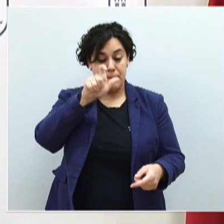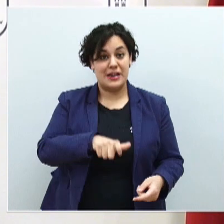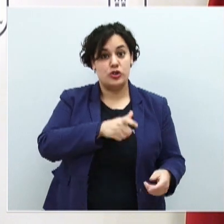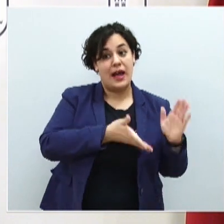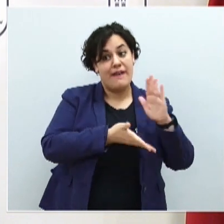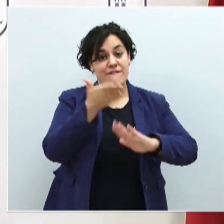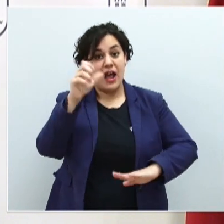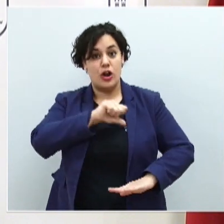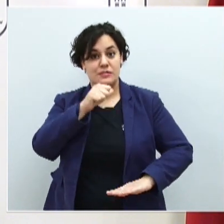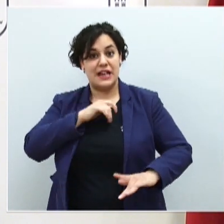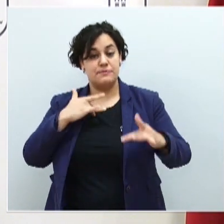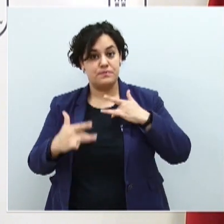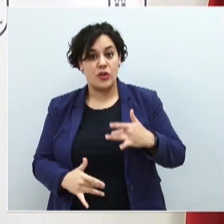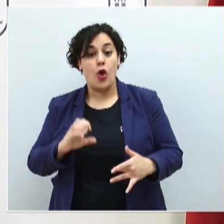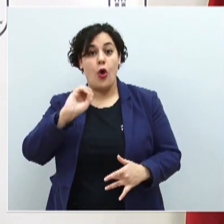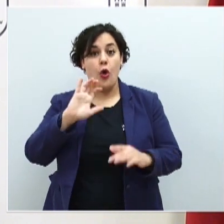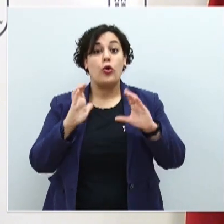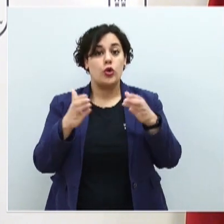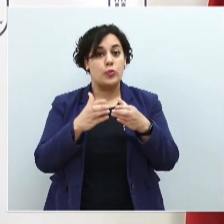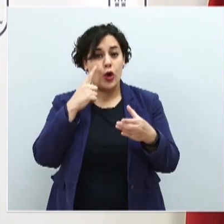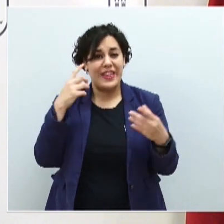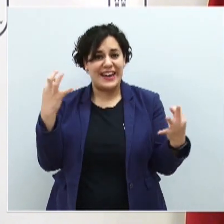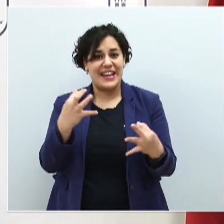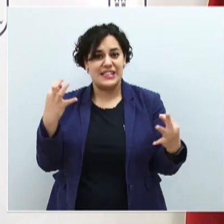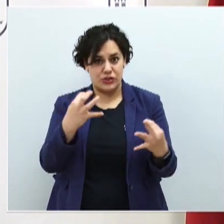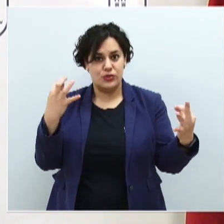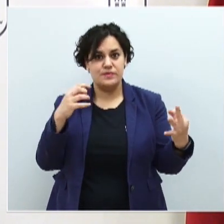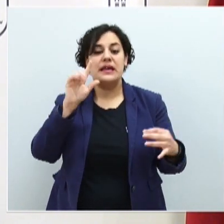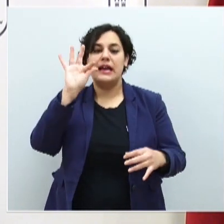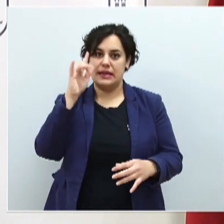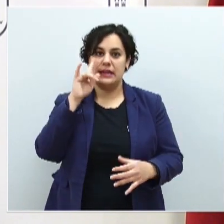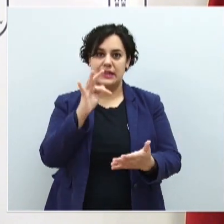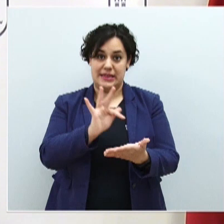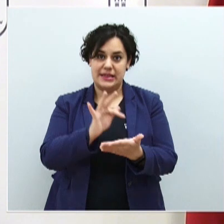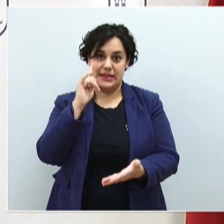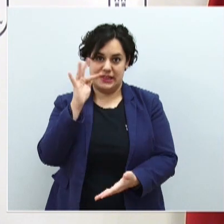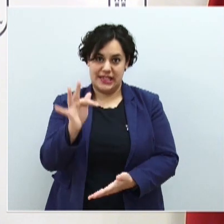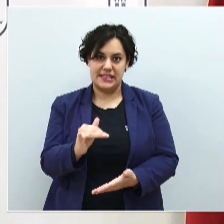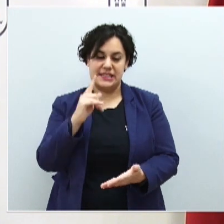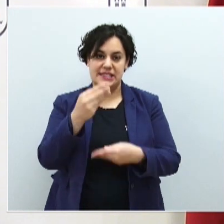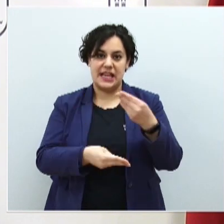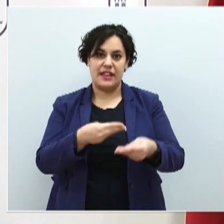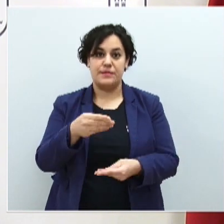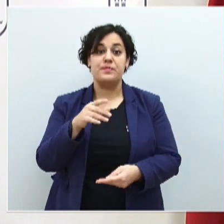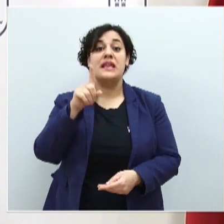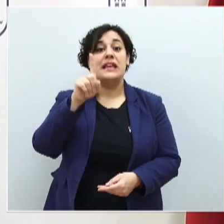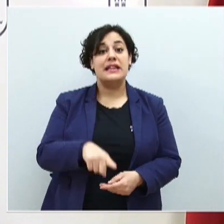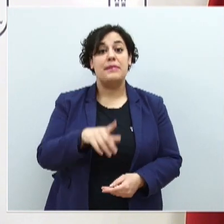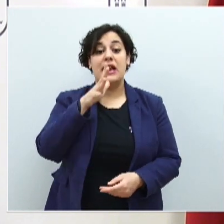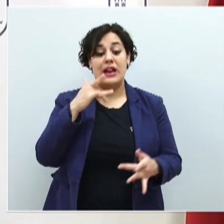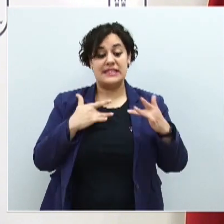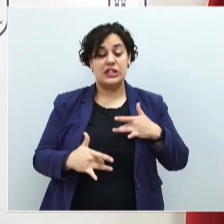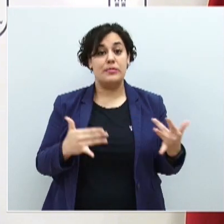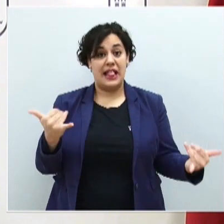tienen síntomas graves, que son personas de riesgo. Test que, aparte, ahora vamos a ampliar a pacientes con síntomas que eran casos, digamos, leves y que